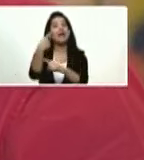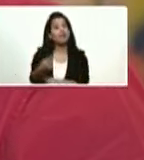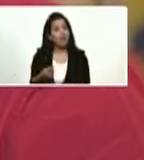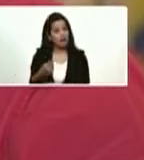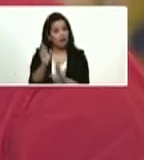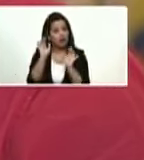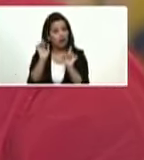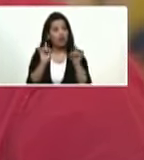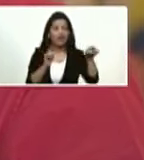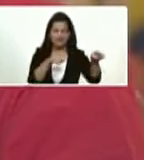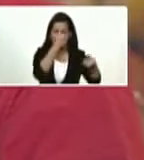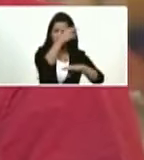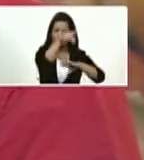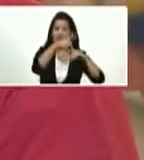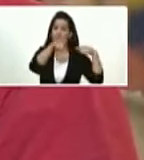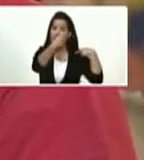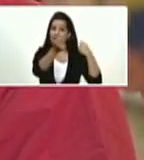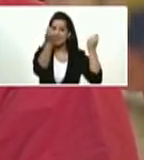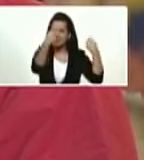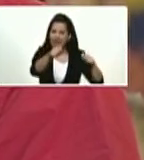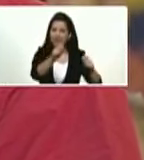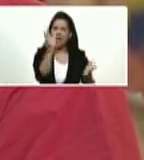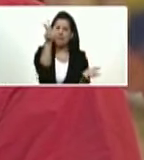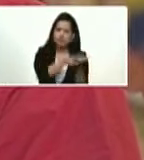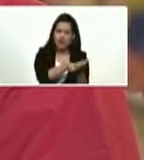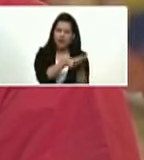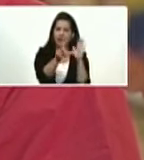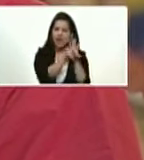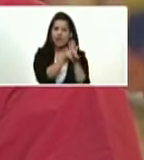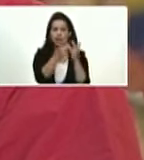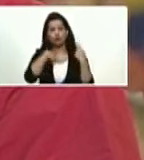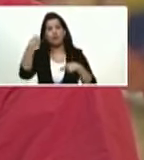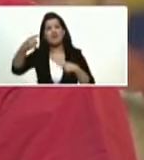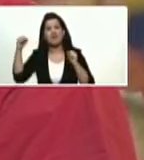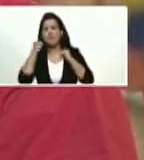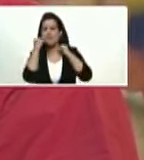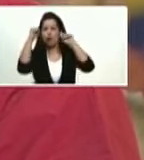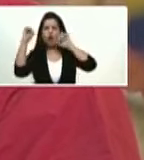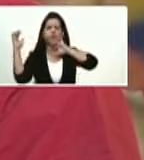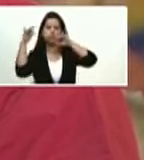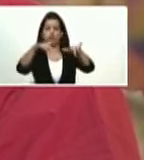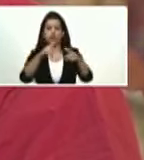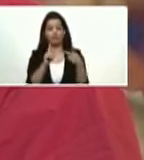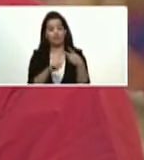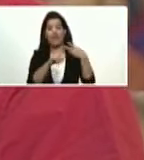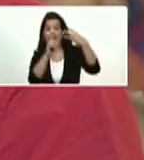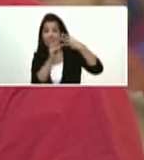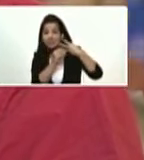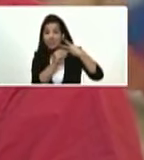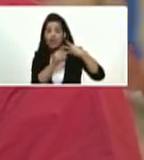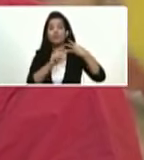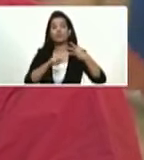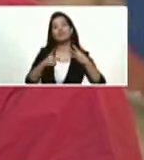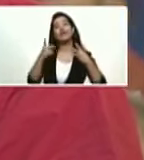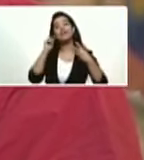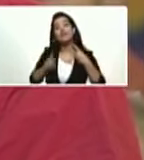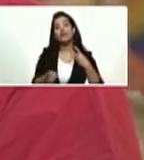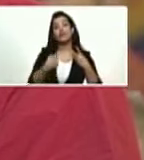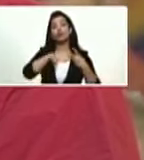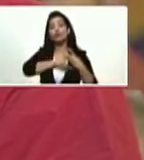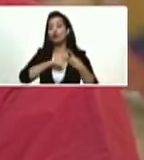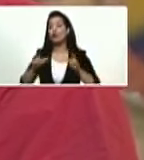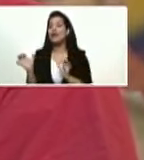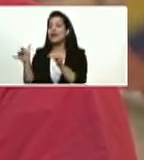pretenda aprobar este adefesio. Tercero, declararnos en Asamblea Permanente para realizar debates en